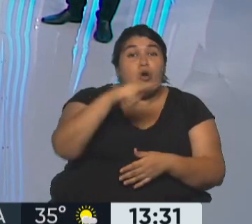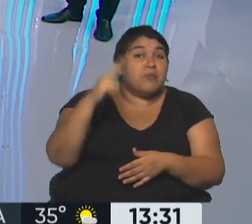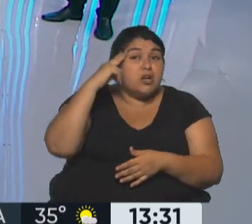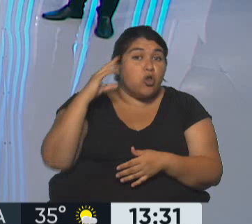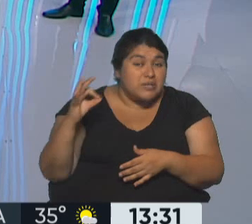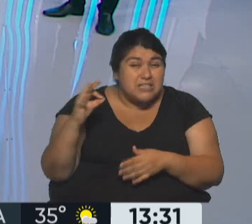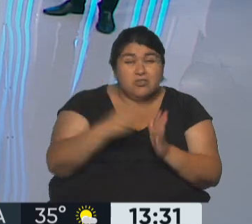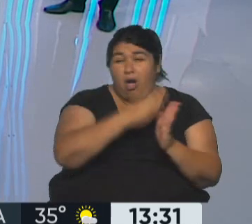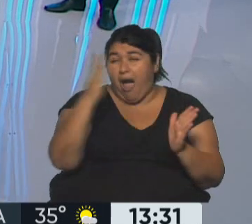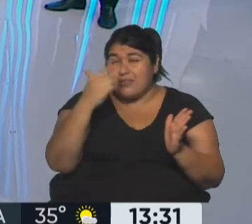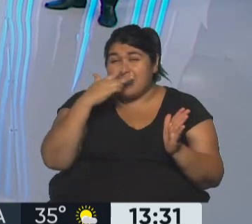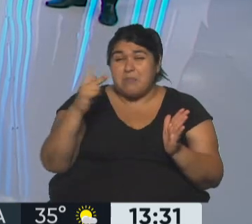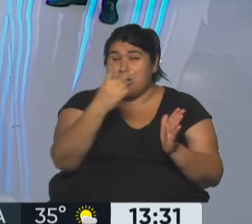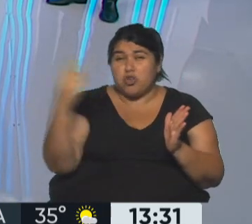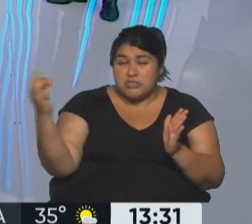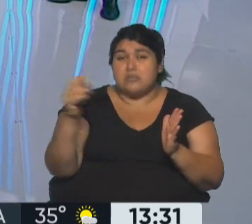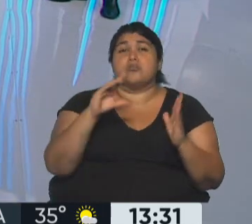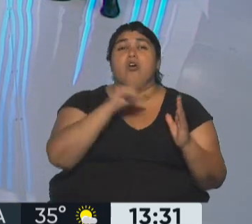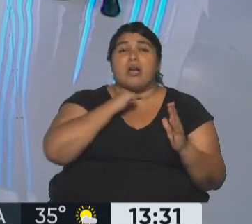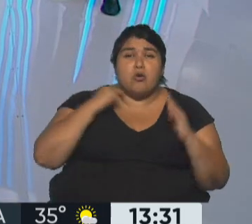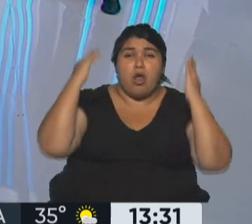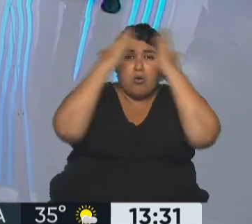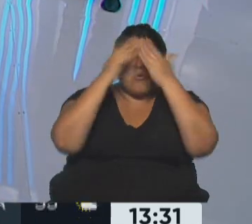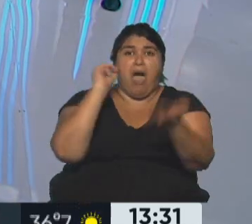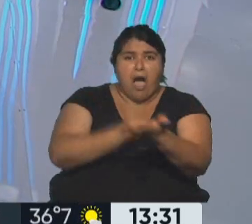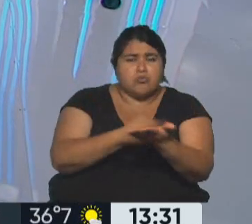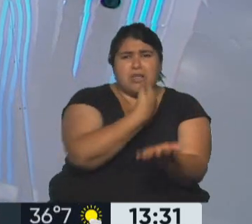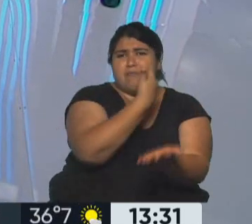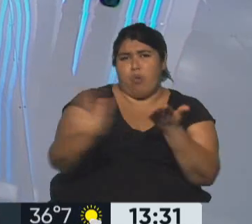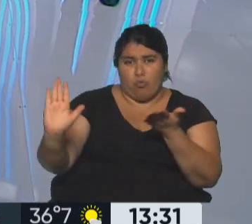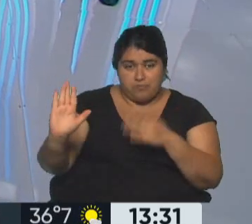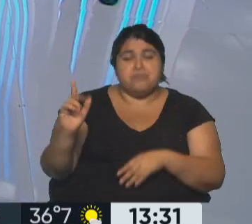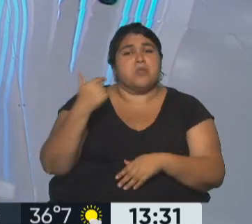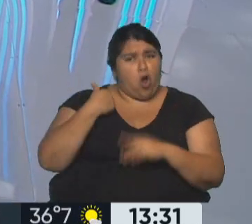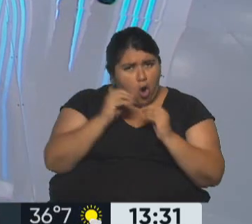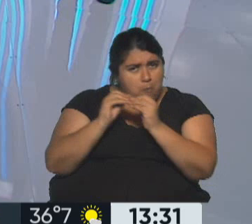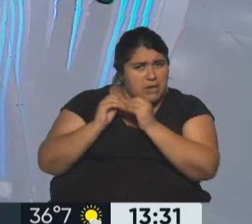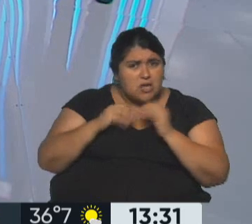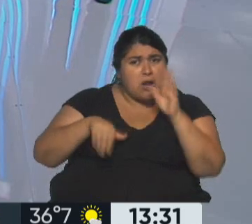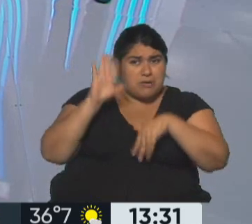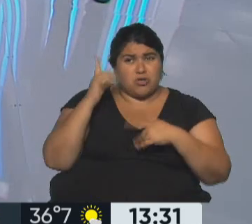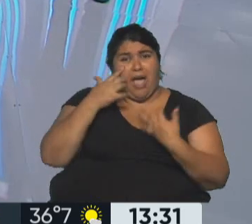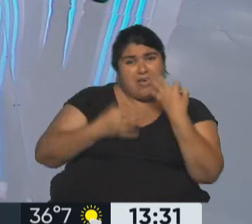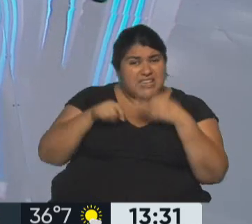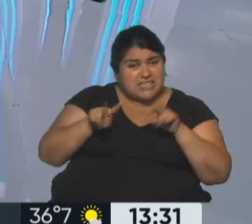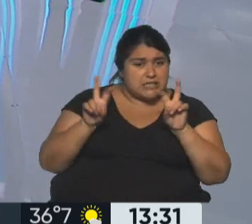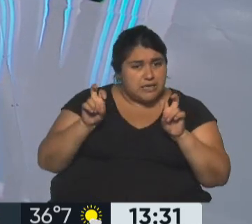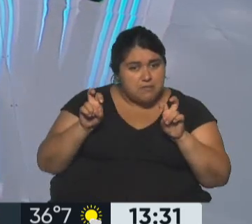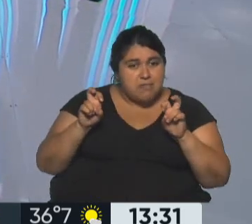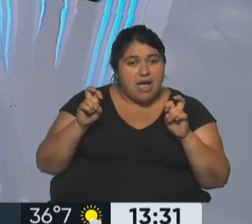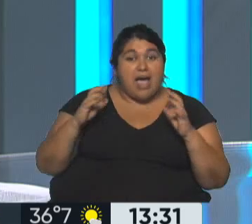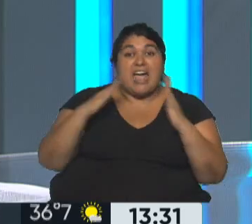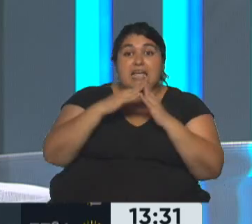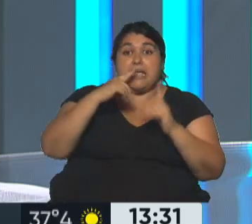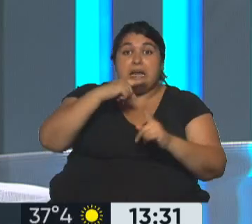2.900 a 3.200 sacerdotes y obispos acusados. Tengo todos mis colegas que estudian estos temas, y se acabó la Iglesia